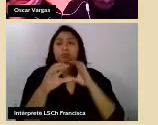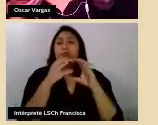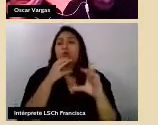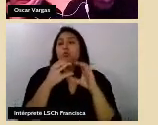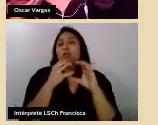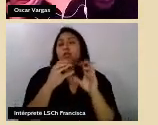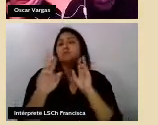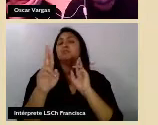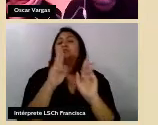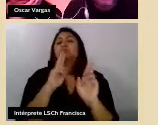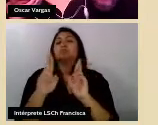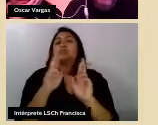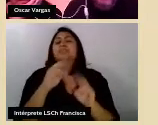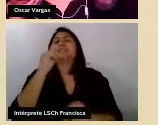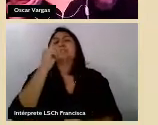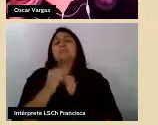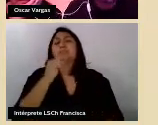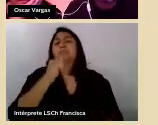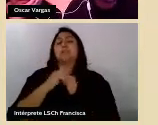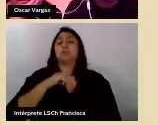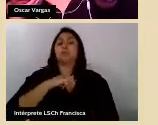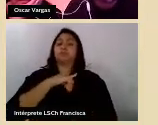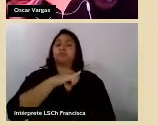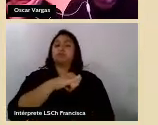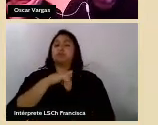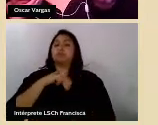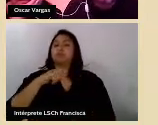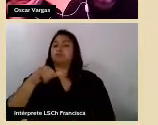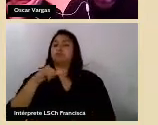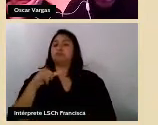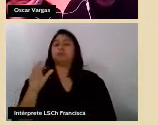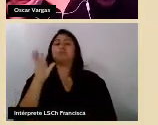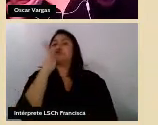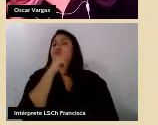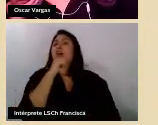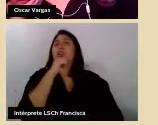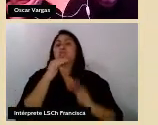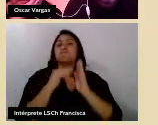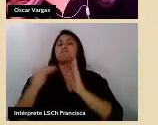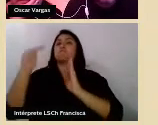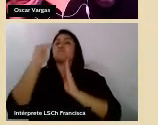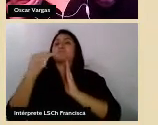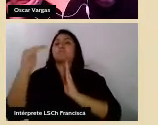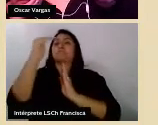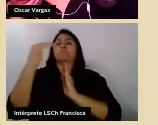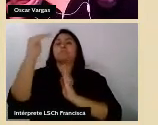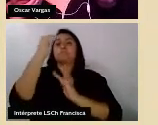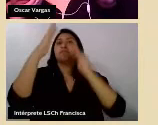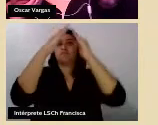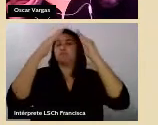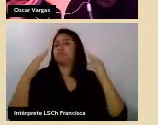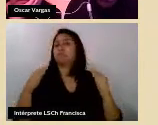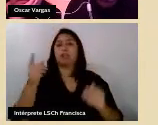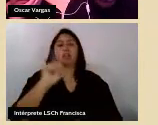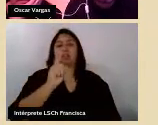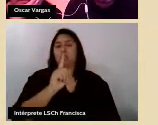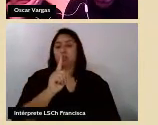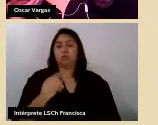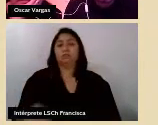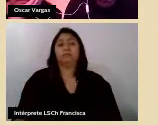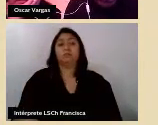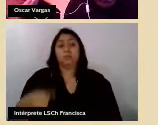relación siempre es horizontal, no es piramidal. Porque cualquier cosa, por ejemplo, yo que